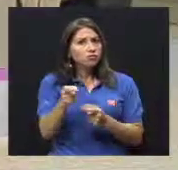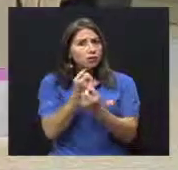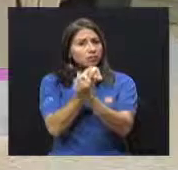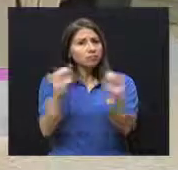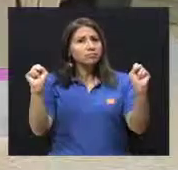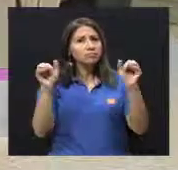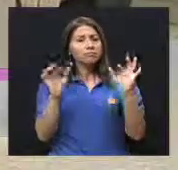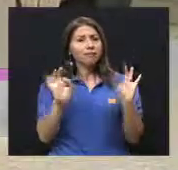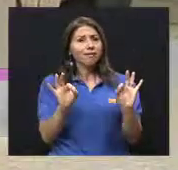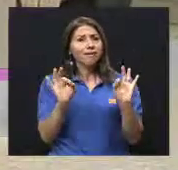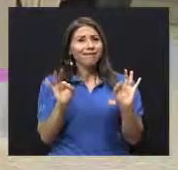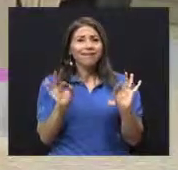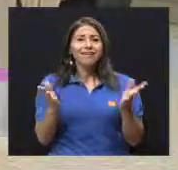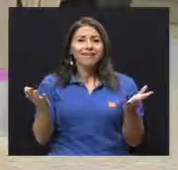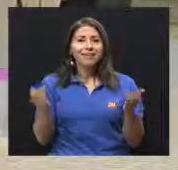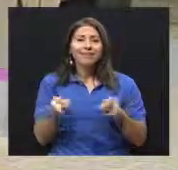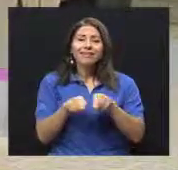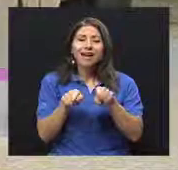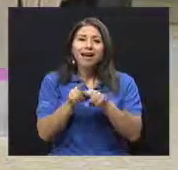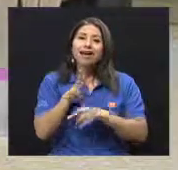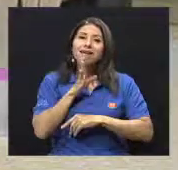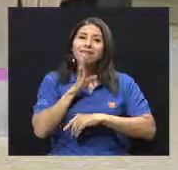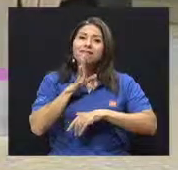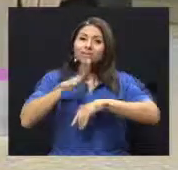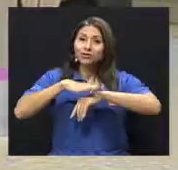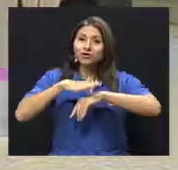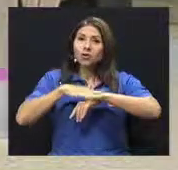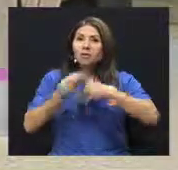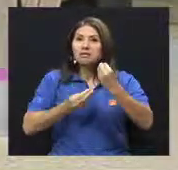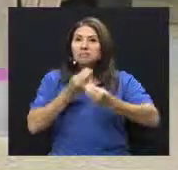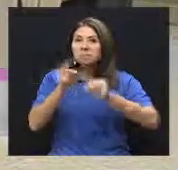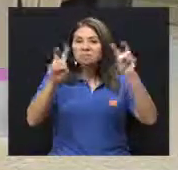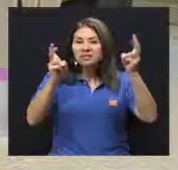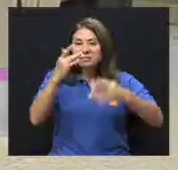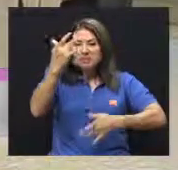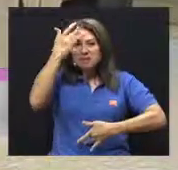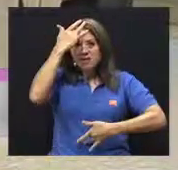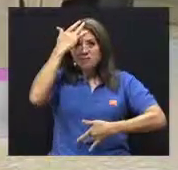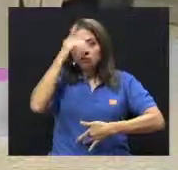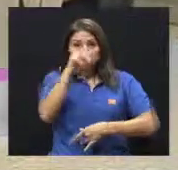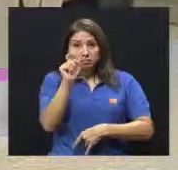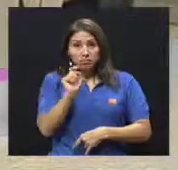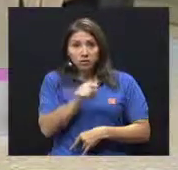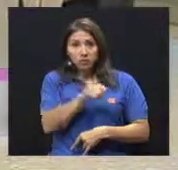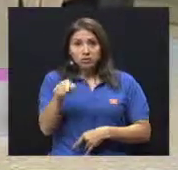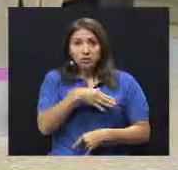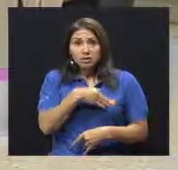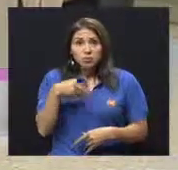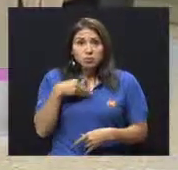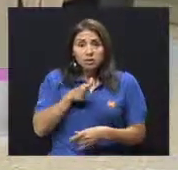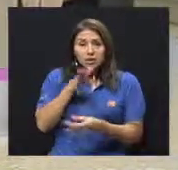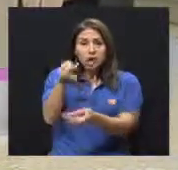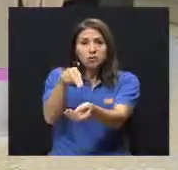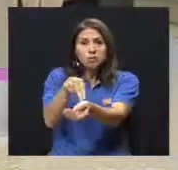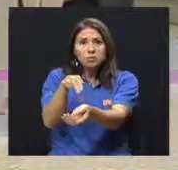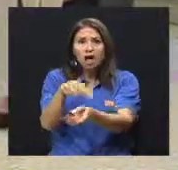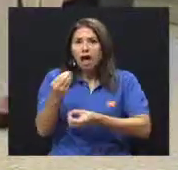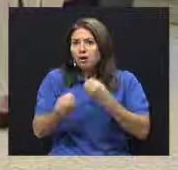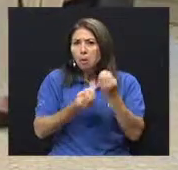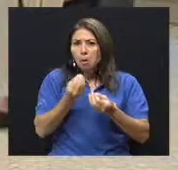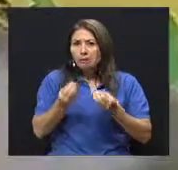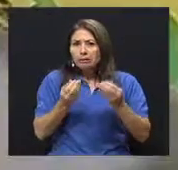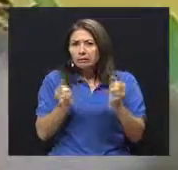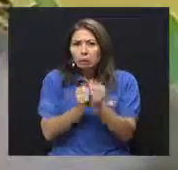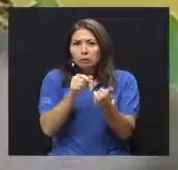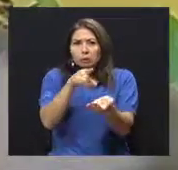se han salvado ustedes. Y hablando también un poco de esto de estar enfermos, ¿verdad? ¿A ustedes les gusta ir al hospital? ¿Cómo les ha ido con